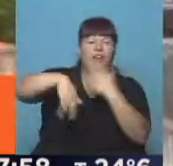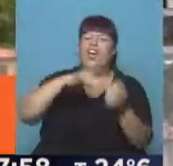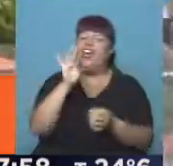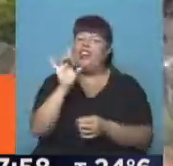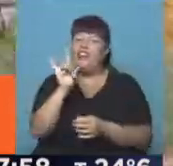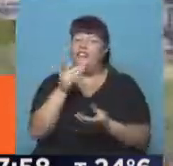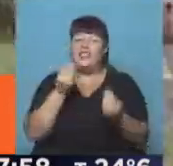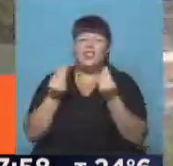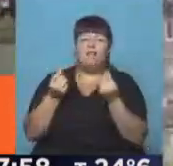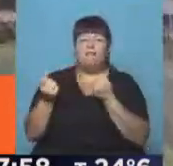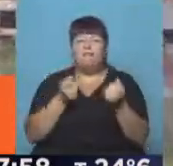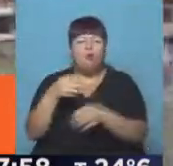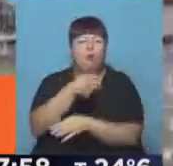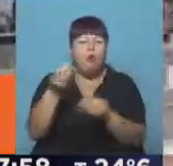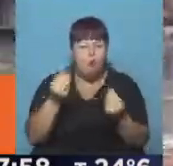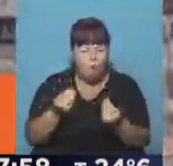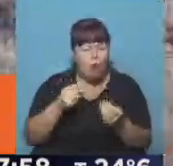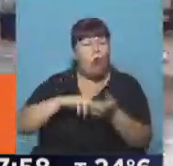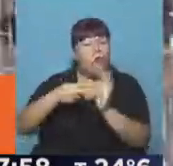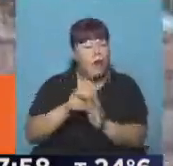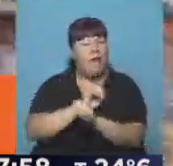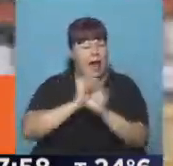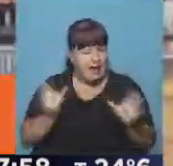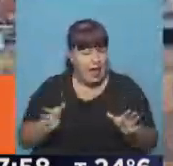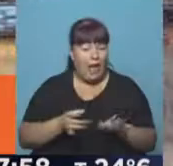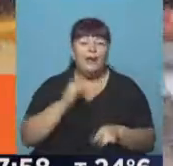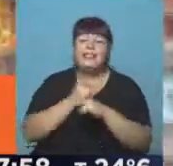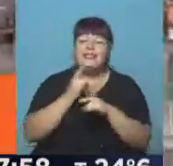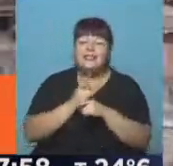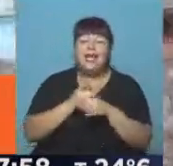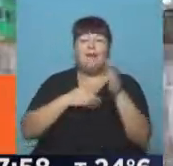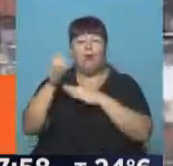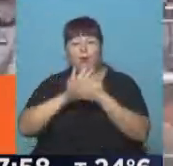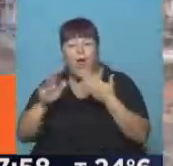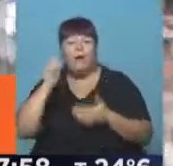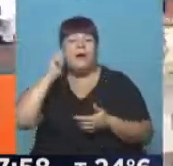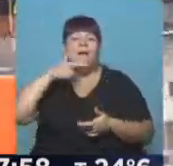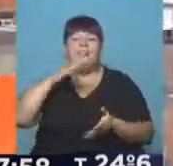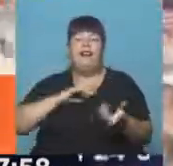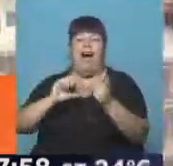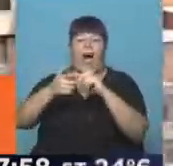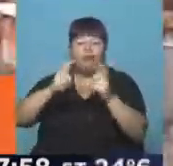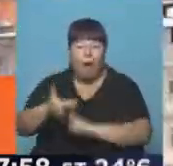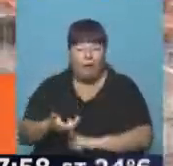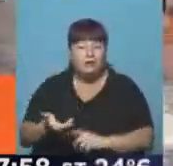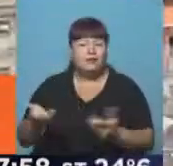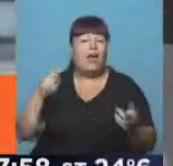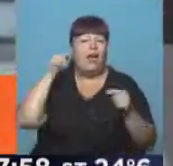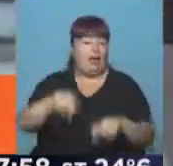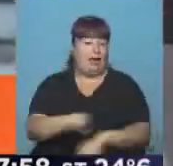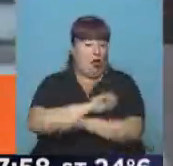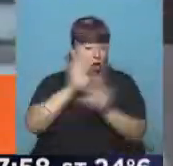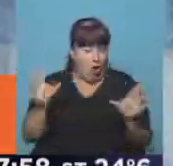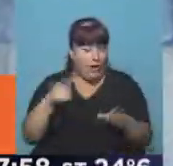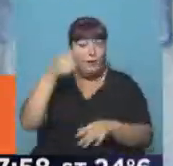difícil de poder manejarse, serios inconvenientes, siempre nuevas obras, los GPS que no están actualizados y esta tragedia,